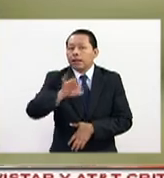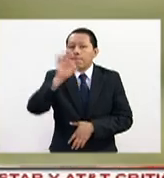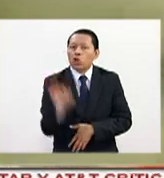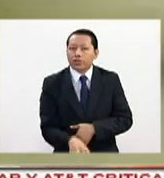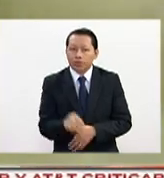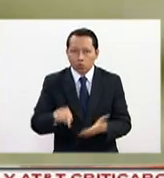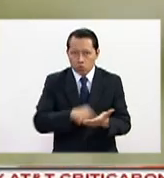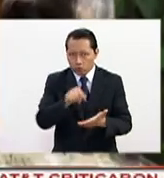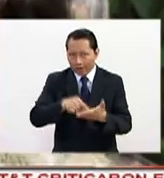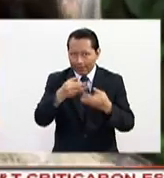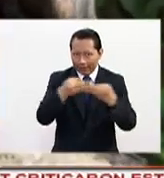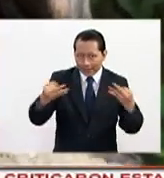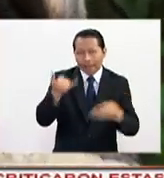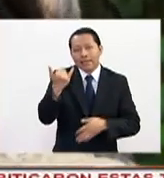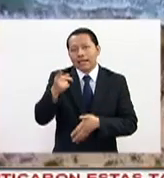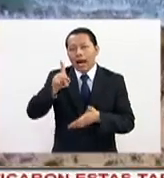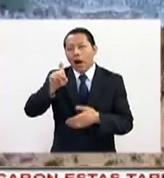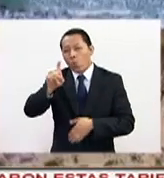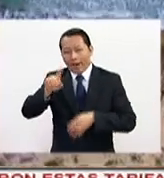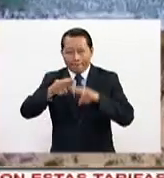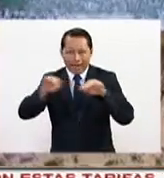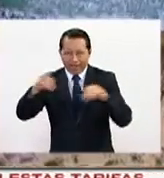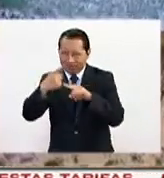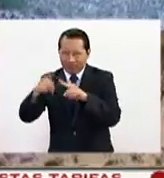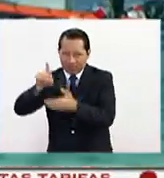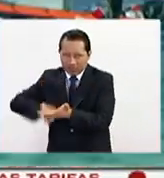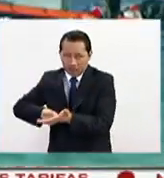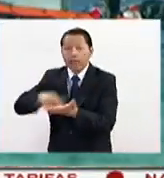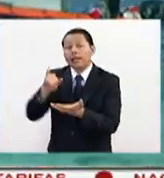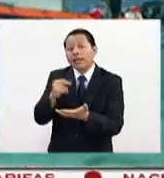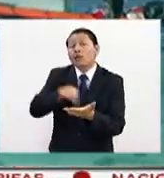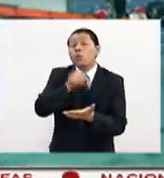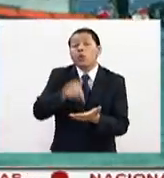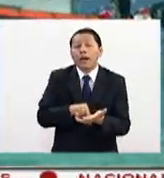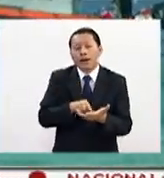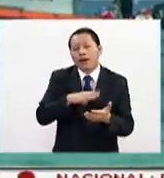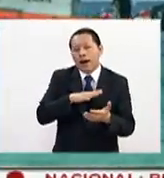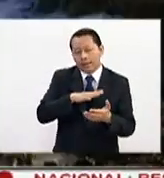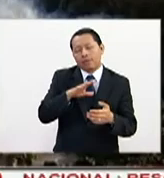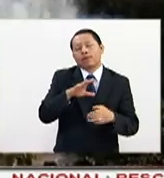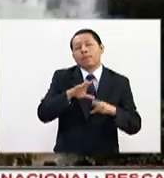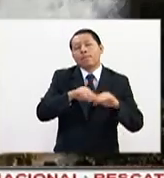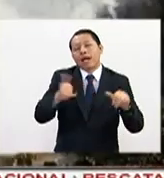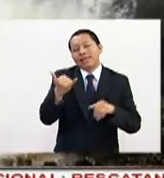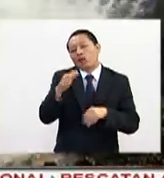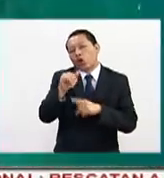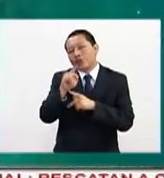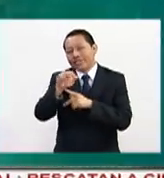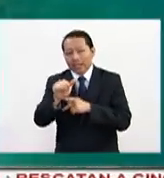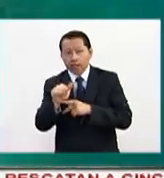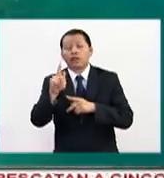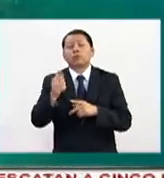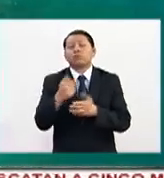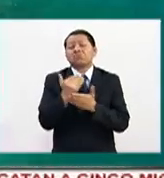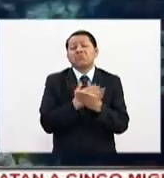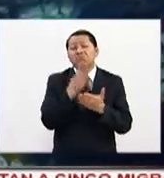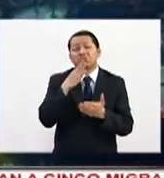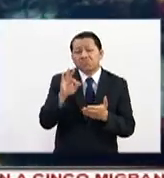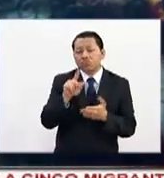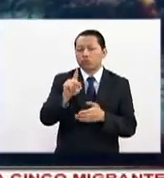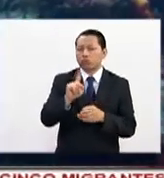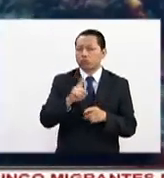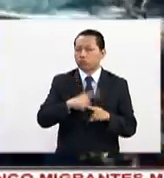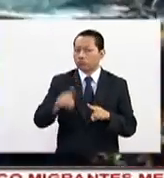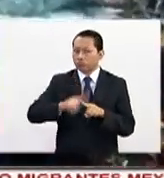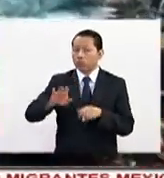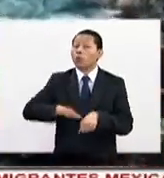zonas terrestres y aguas interiores y 10% de las zonas marinas y costeras. Esto no es menor si consideramos